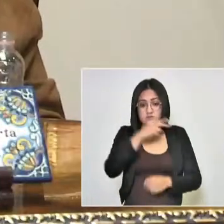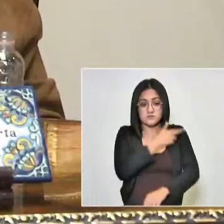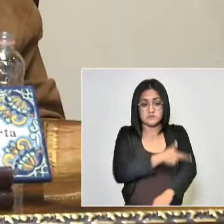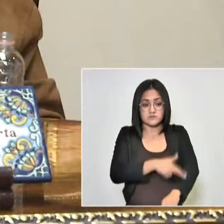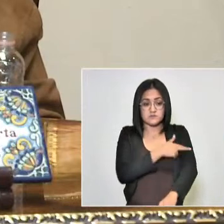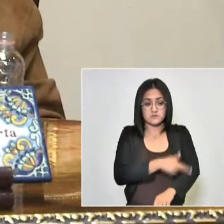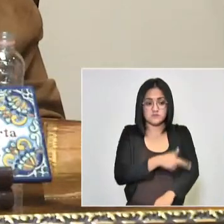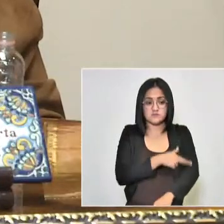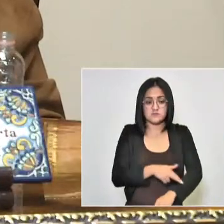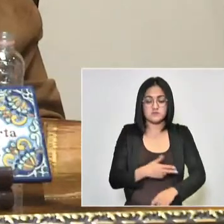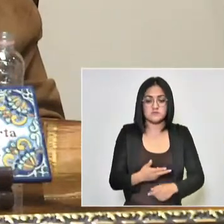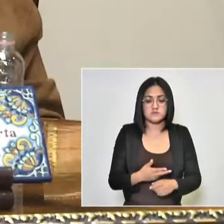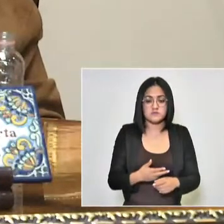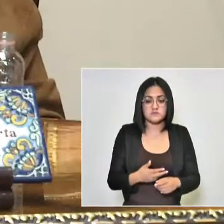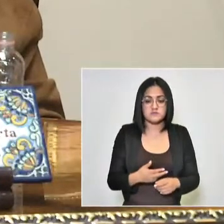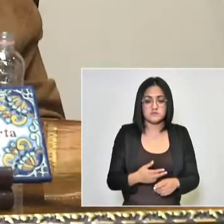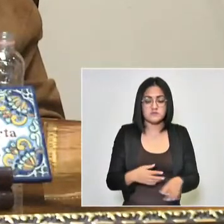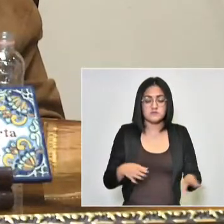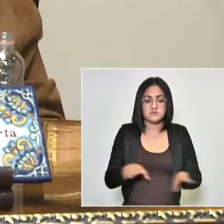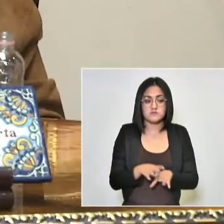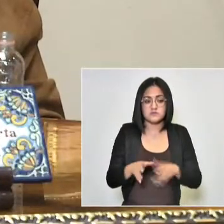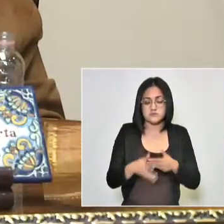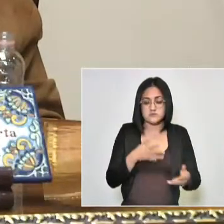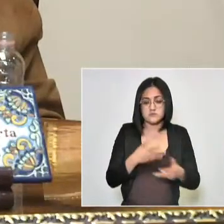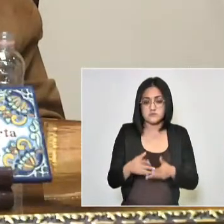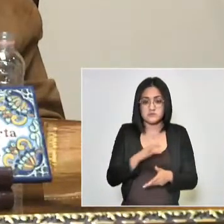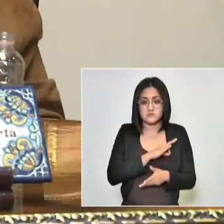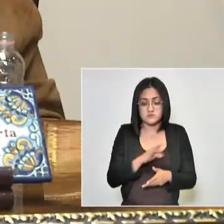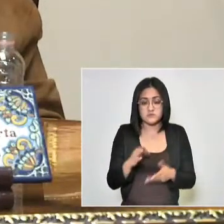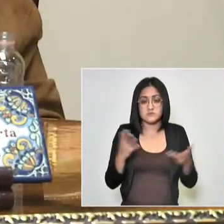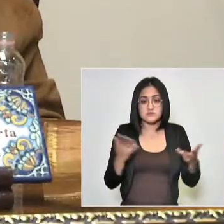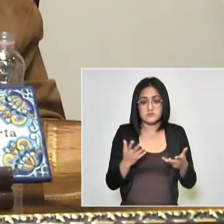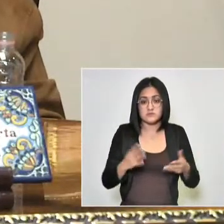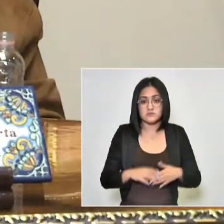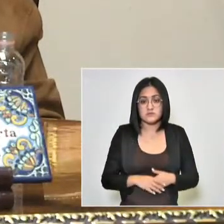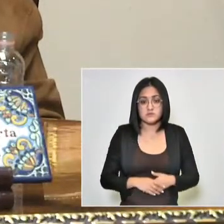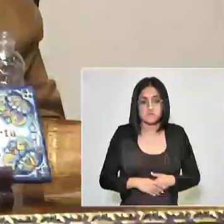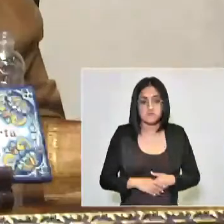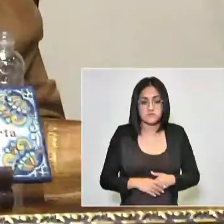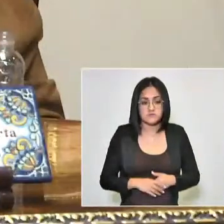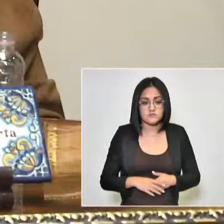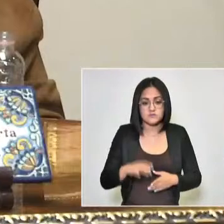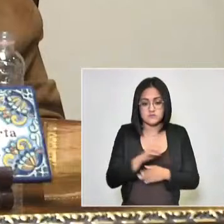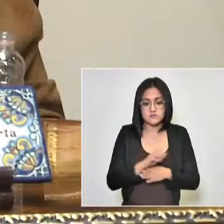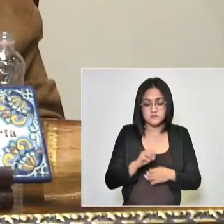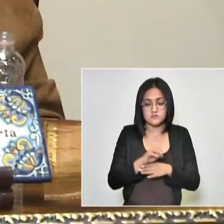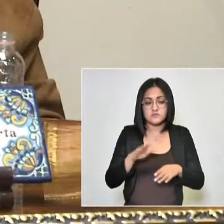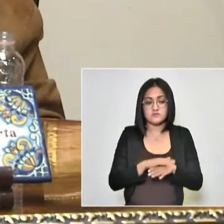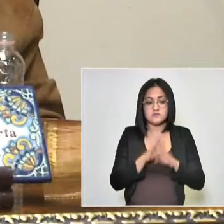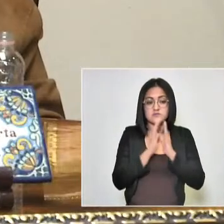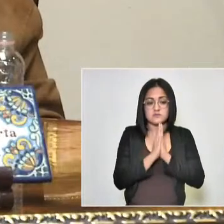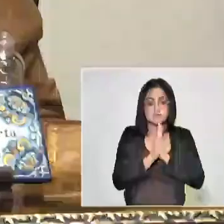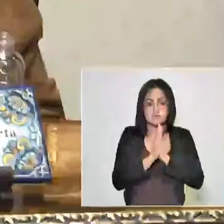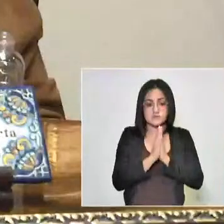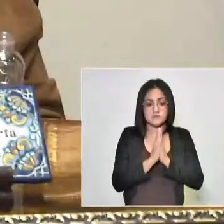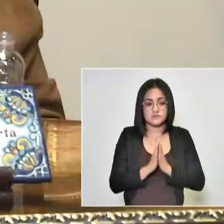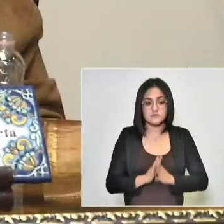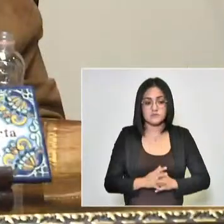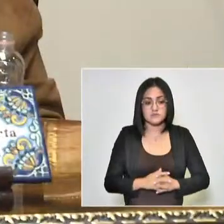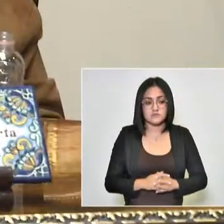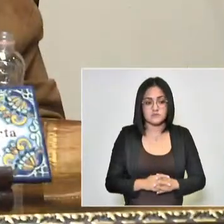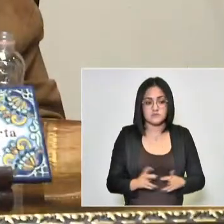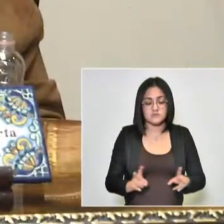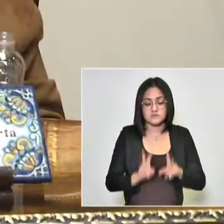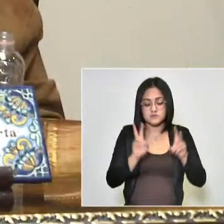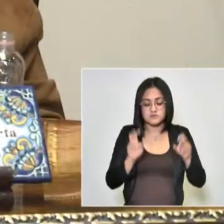resolviendo la viabilidad de las obras que se van llevando a cabo. Entonces, eso, por favor, y el